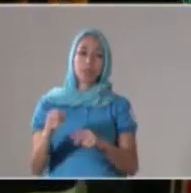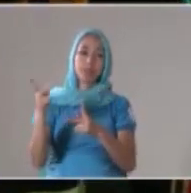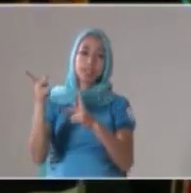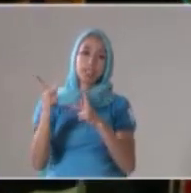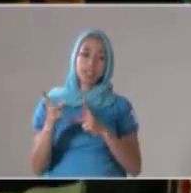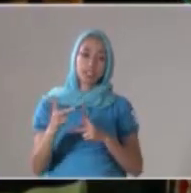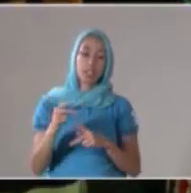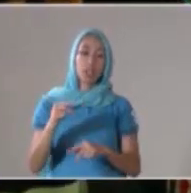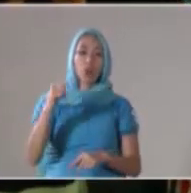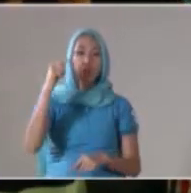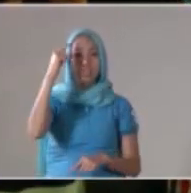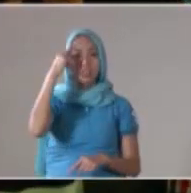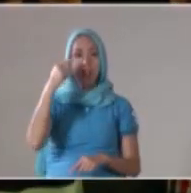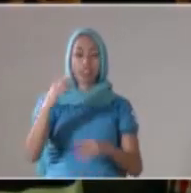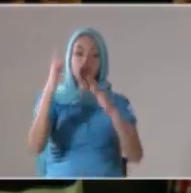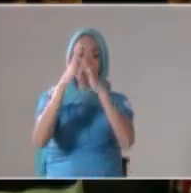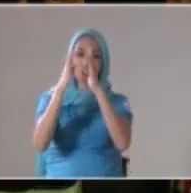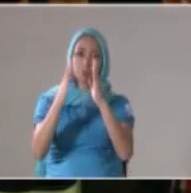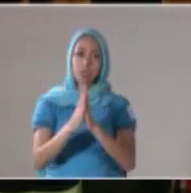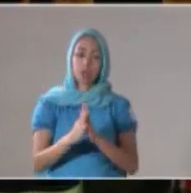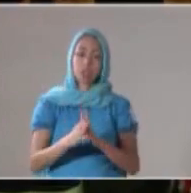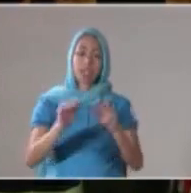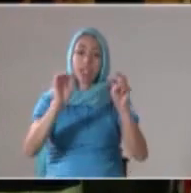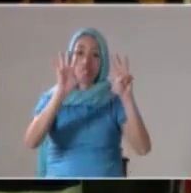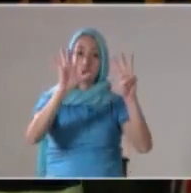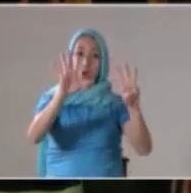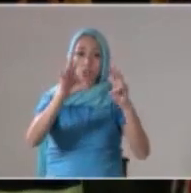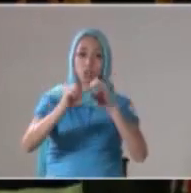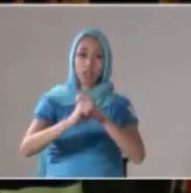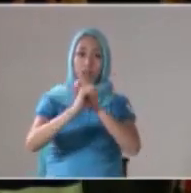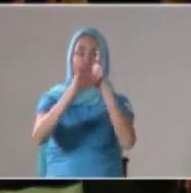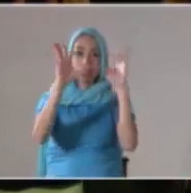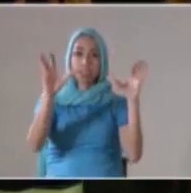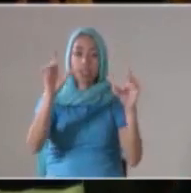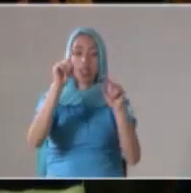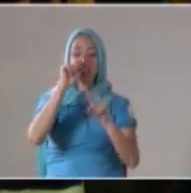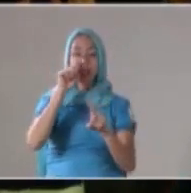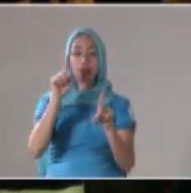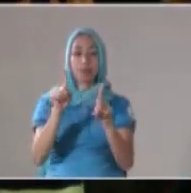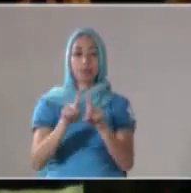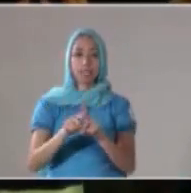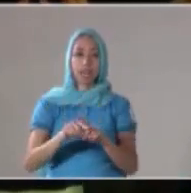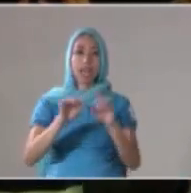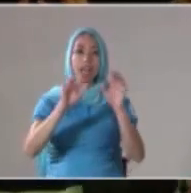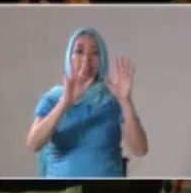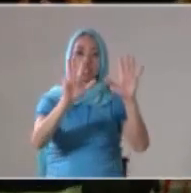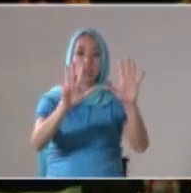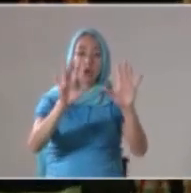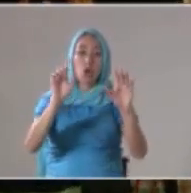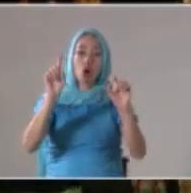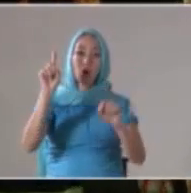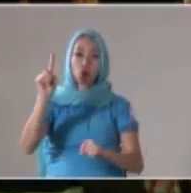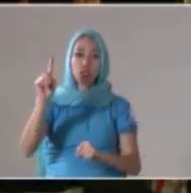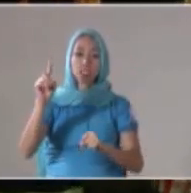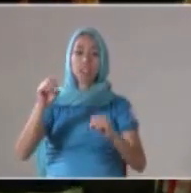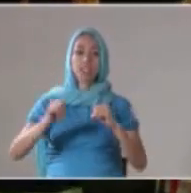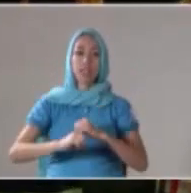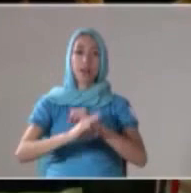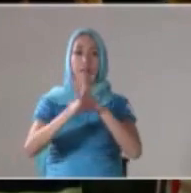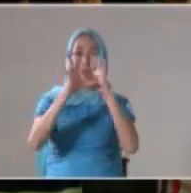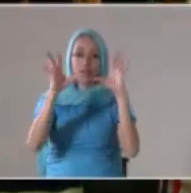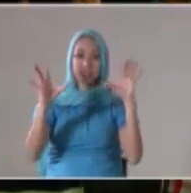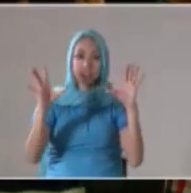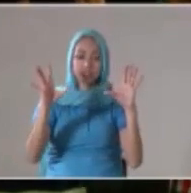envuelvas en tu mano poderosa. Abrígalos tú con tus cinco mantos, el apostólico, lo profético, lo pastoral,